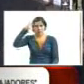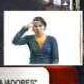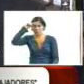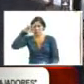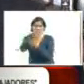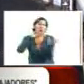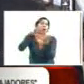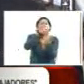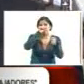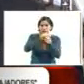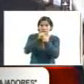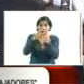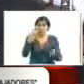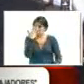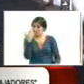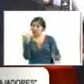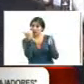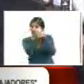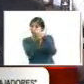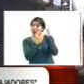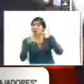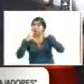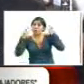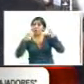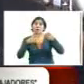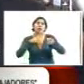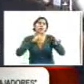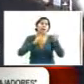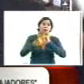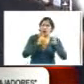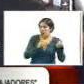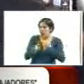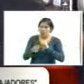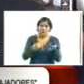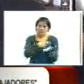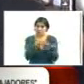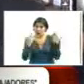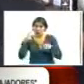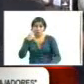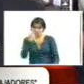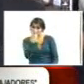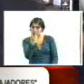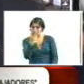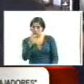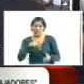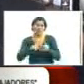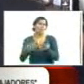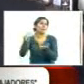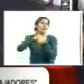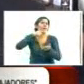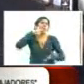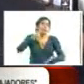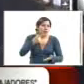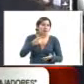Ahí están los datos. Ustedes cada noche están escuchando, cada día en los debates. Repito nuevamente, como antes dirigente,